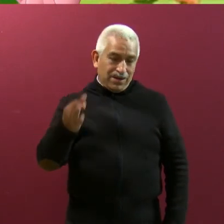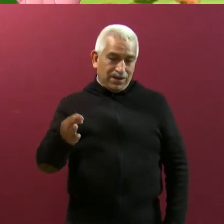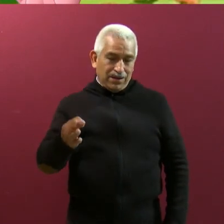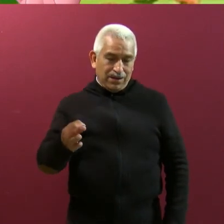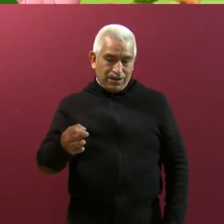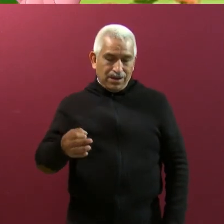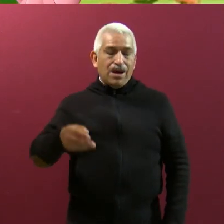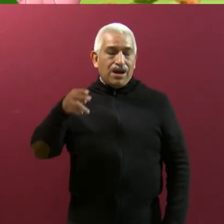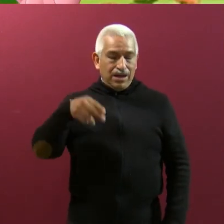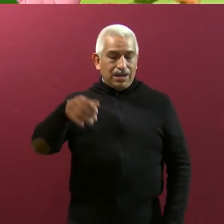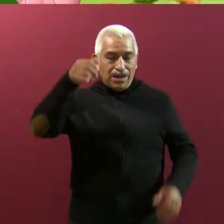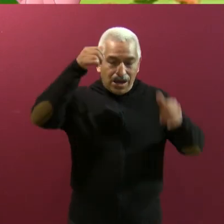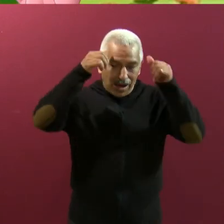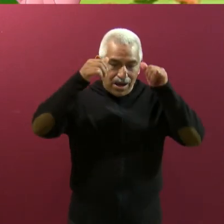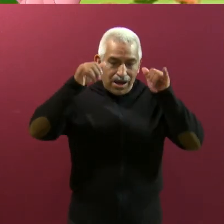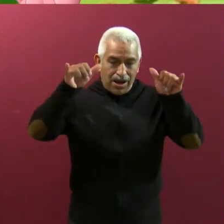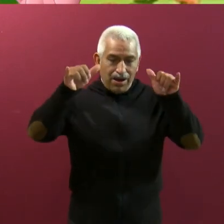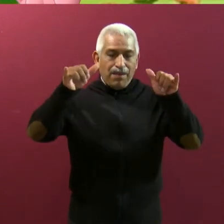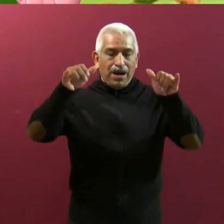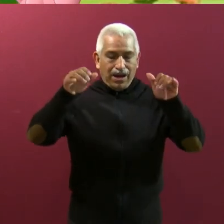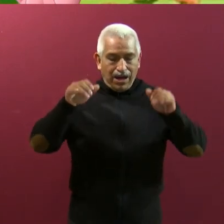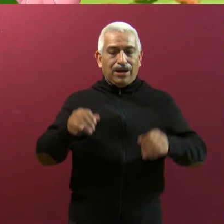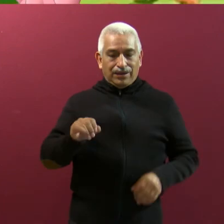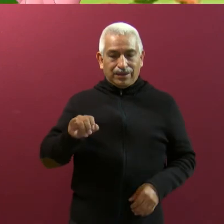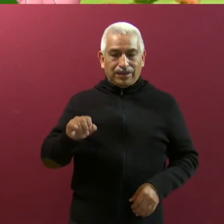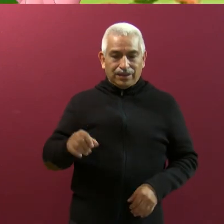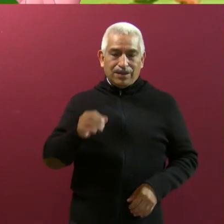La vaca. Excelente.